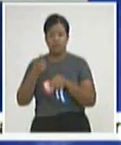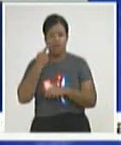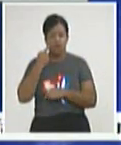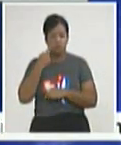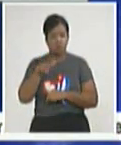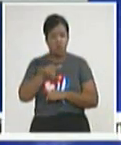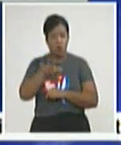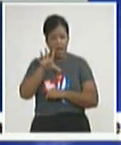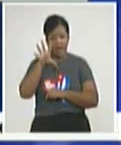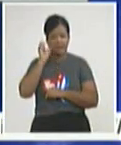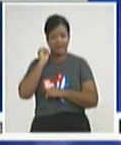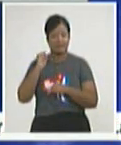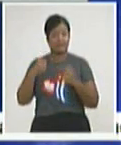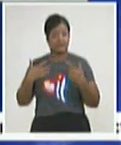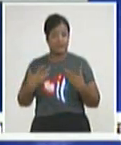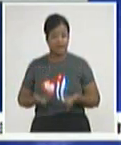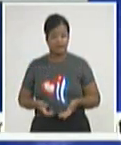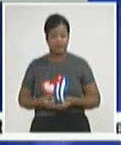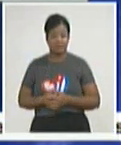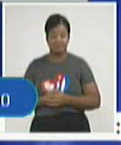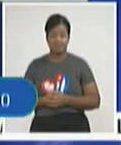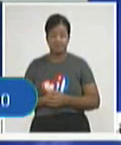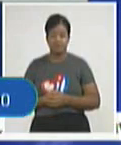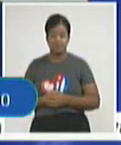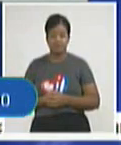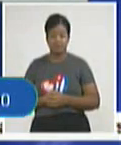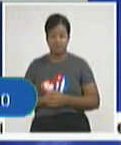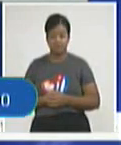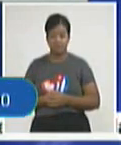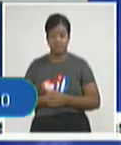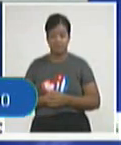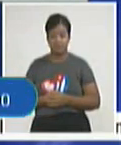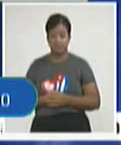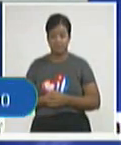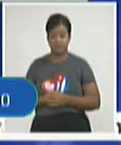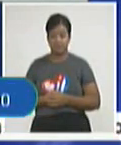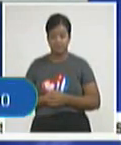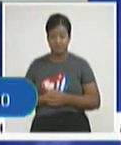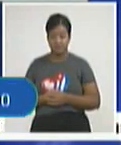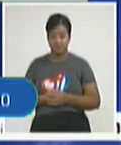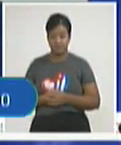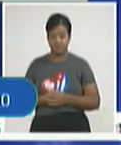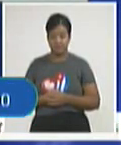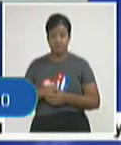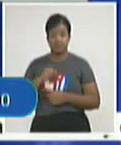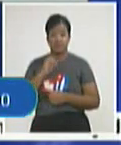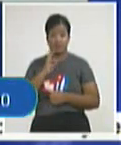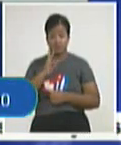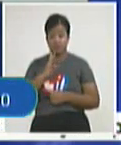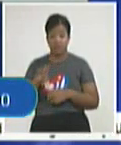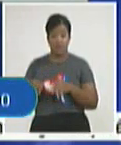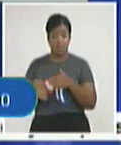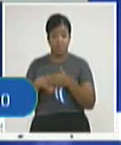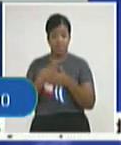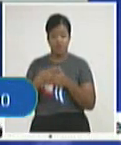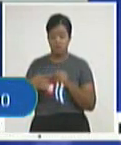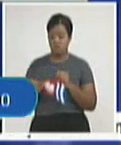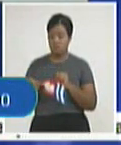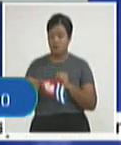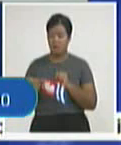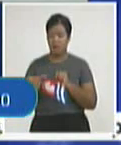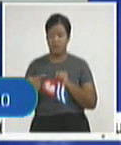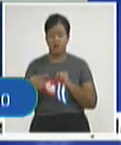también que en los últimos 3 días ha estado apreciándose